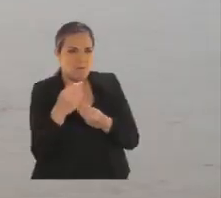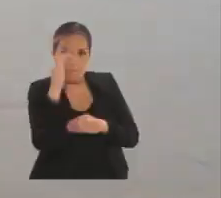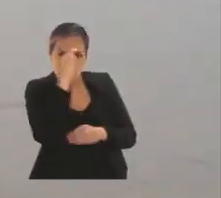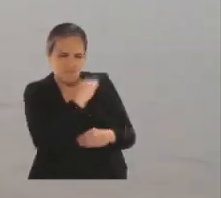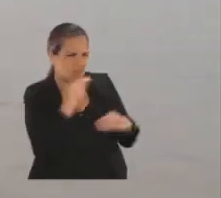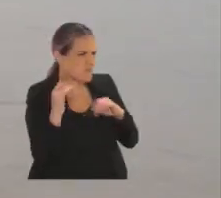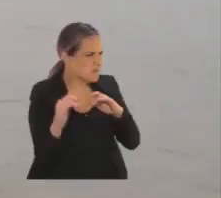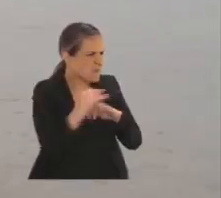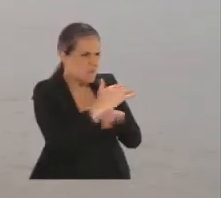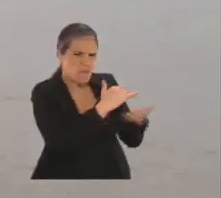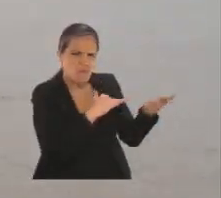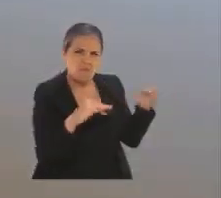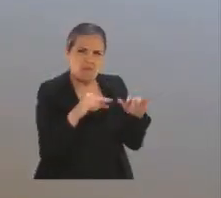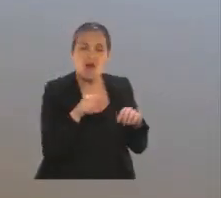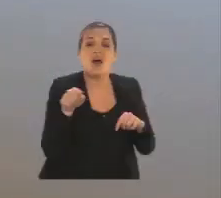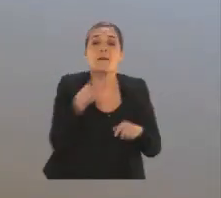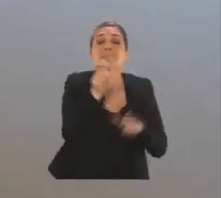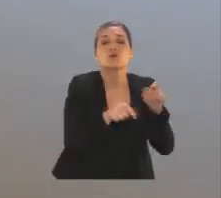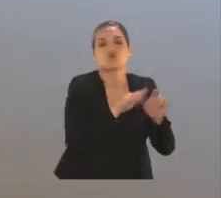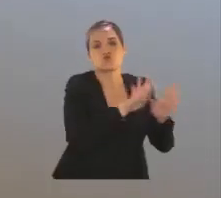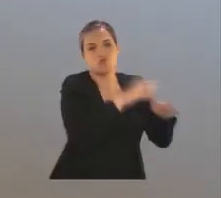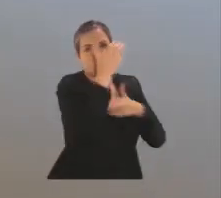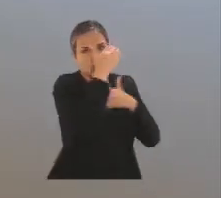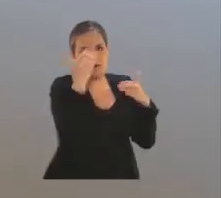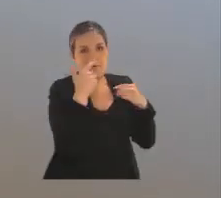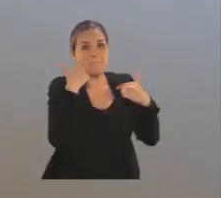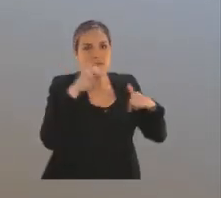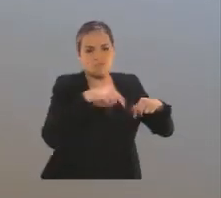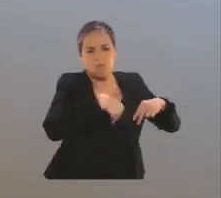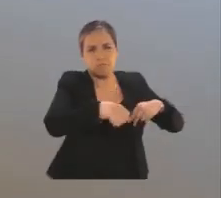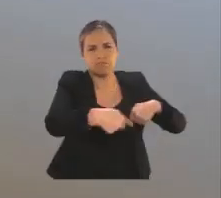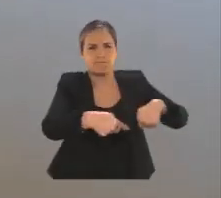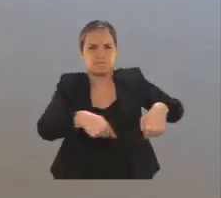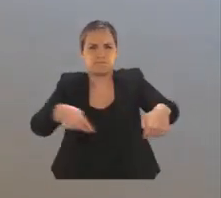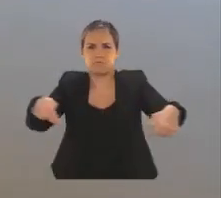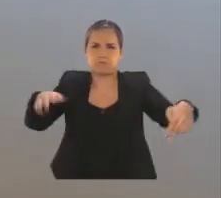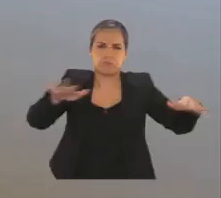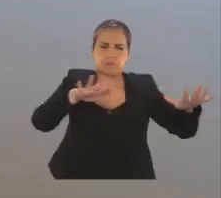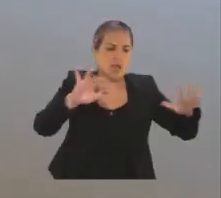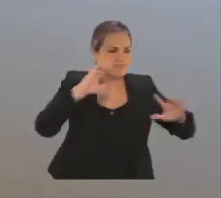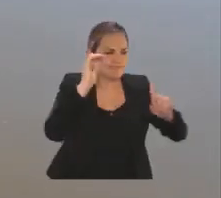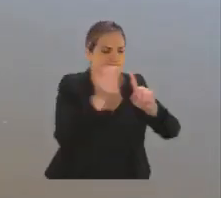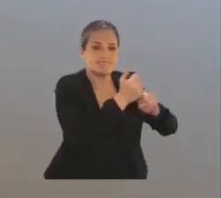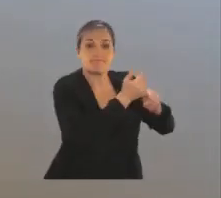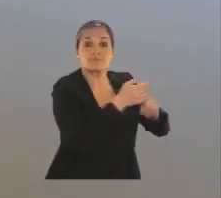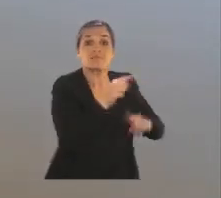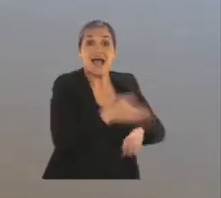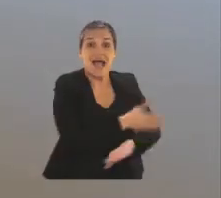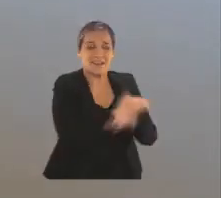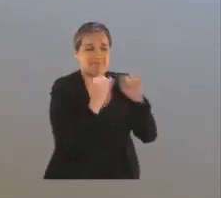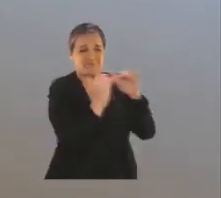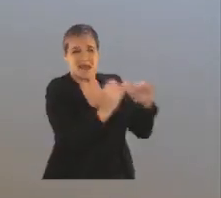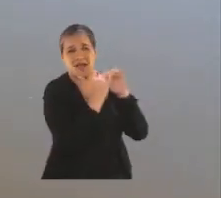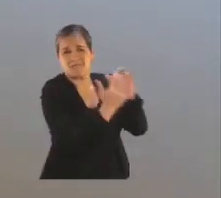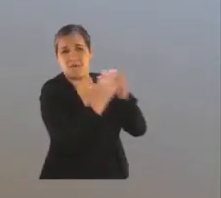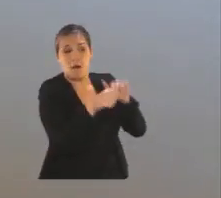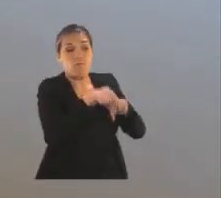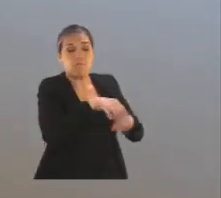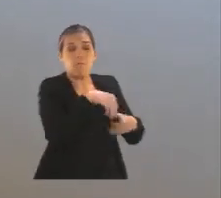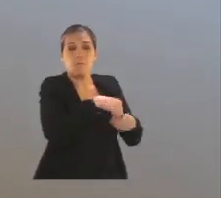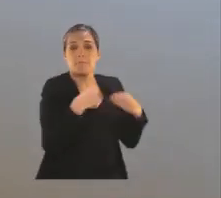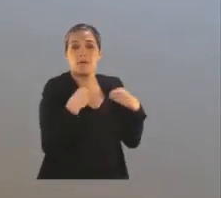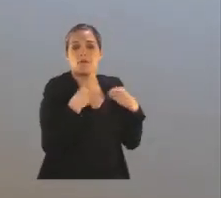Ejército, los cuerpos son de algunos subversivos. La situación habría provocado el desplazamiento de una comunidad indígena que habita en esa